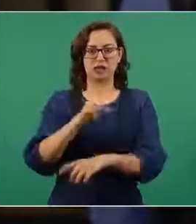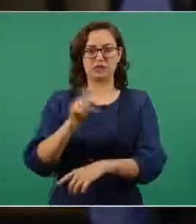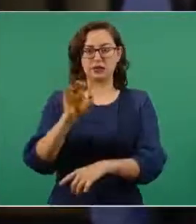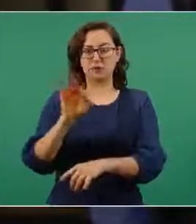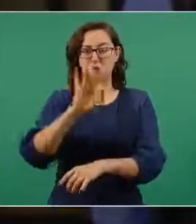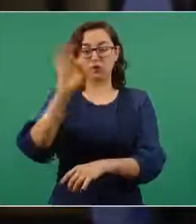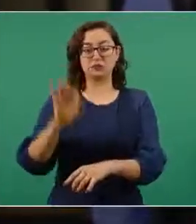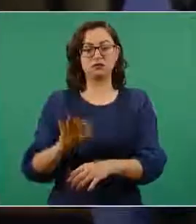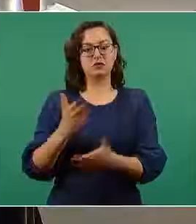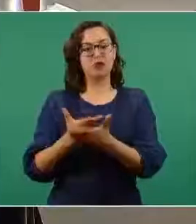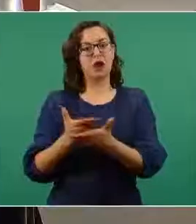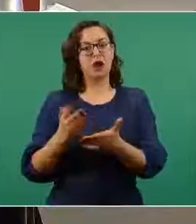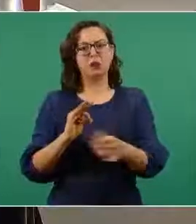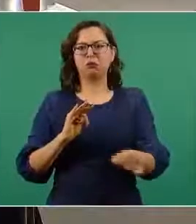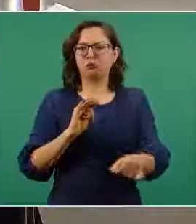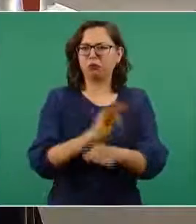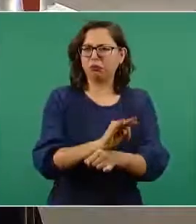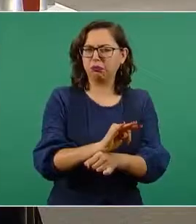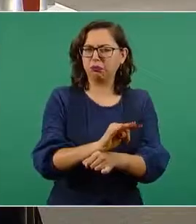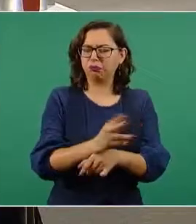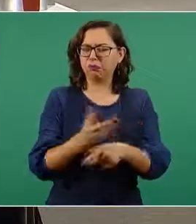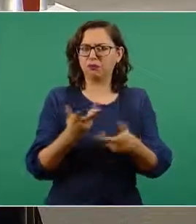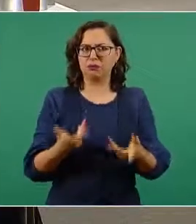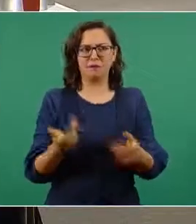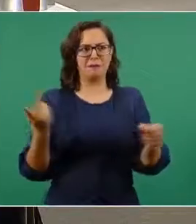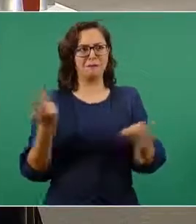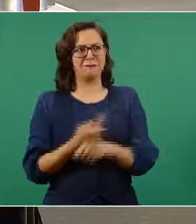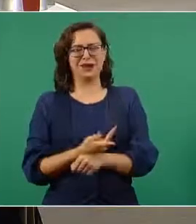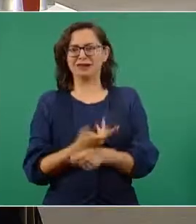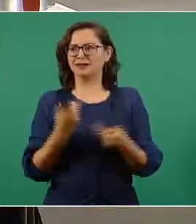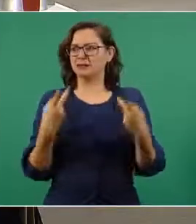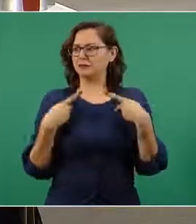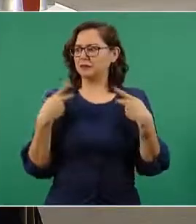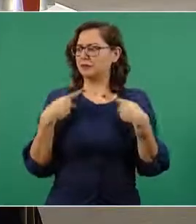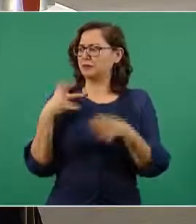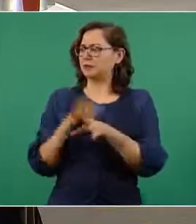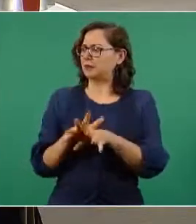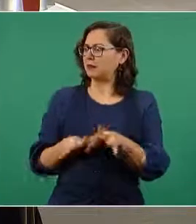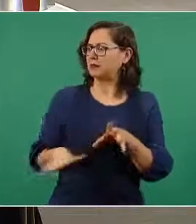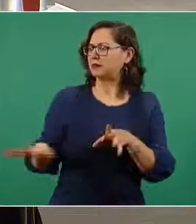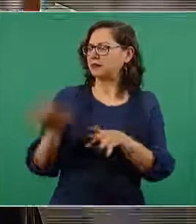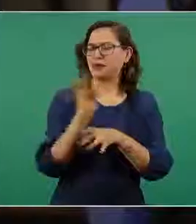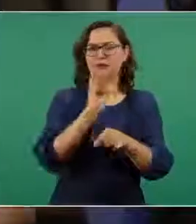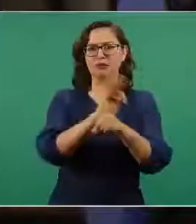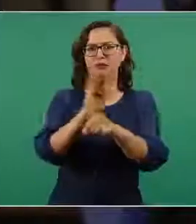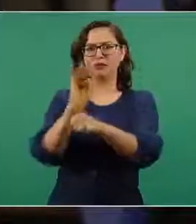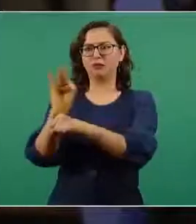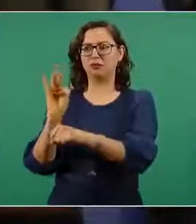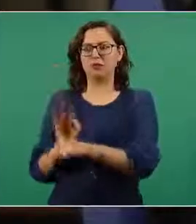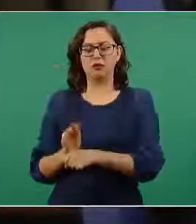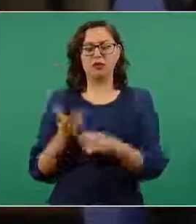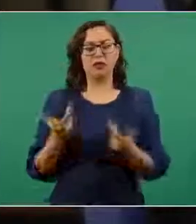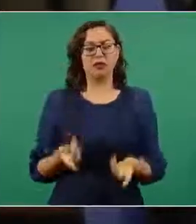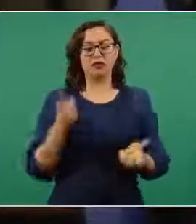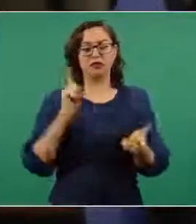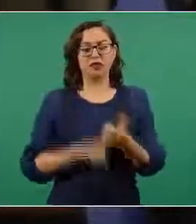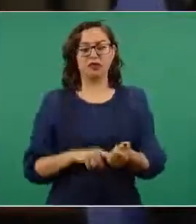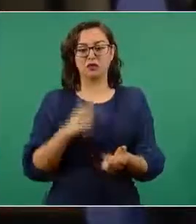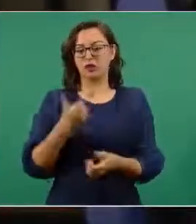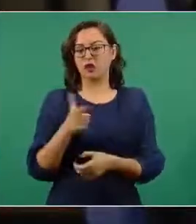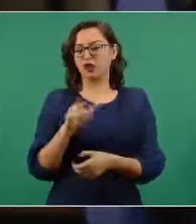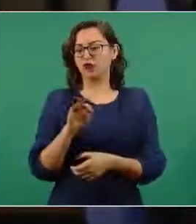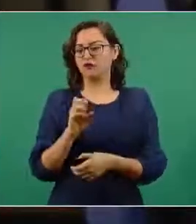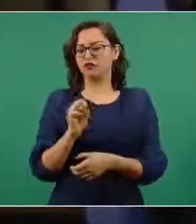para garantizar la salud de los mexicanos, presidente? Hay varias organizaciones que ya han detectado el glifosato hasta en las tortillas, nos dijeron al Canal